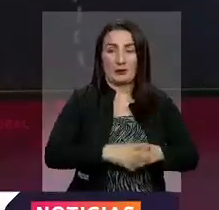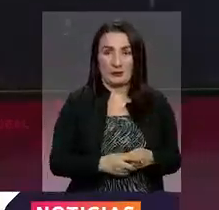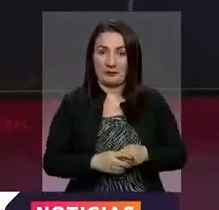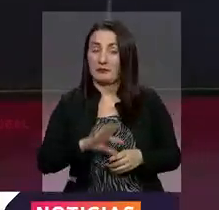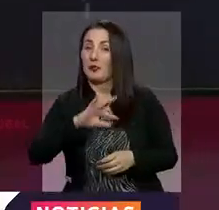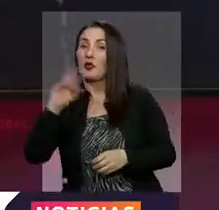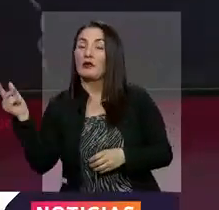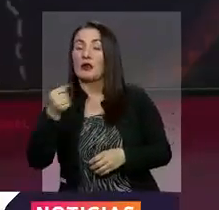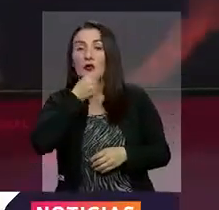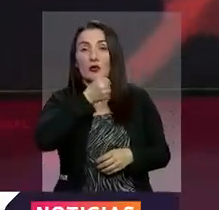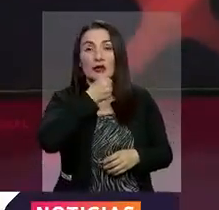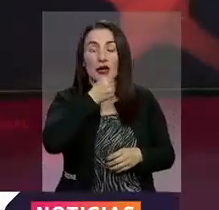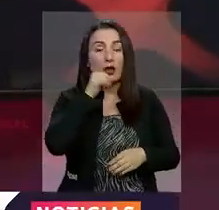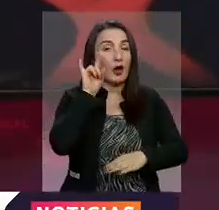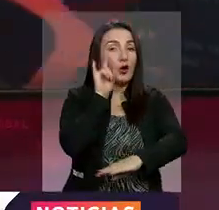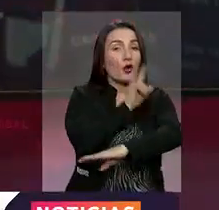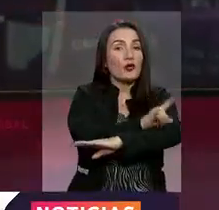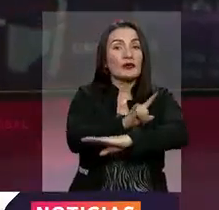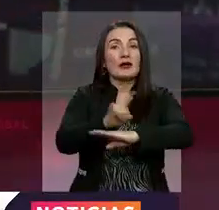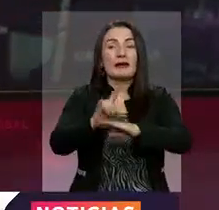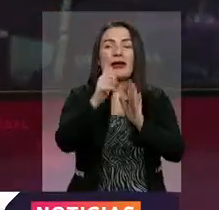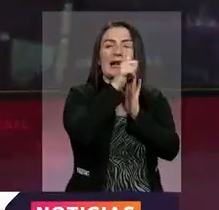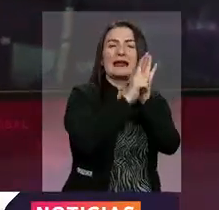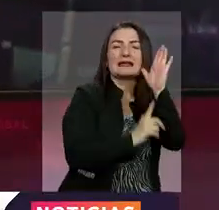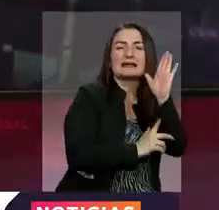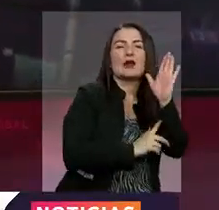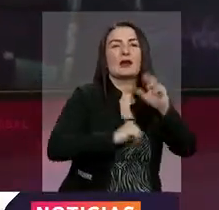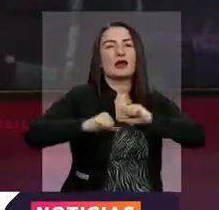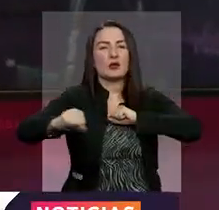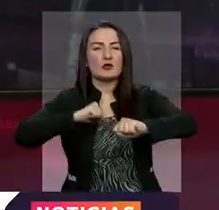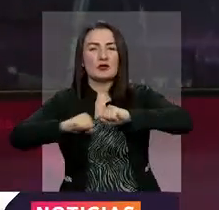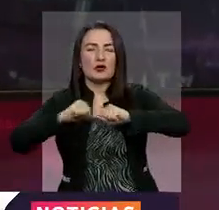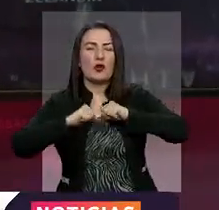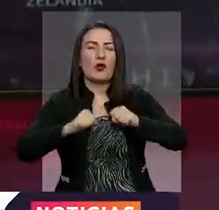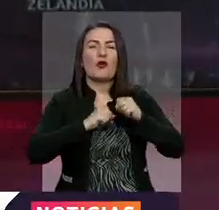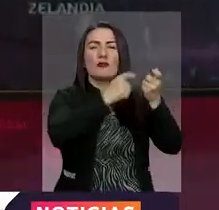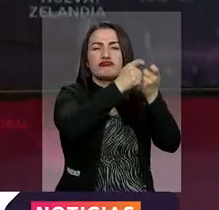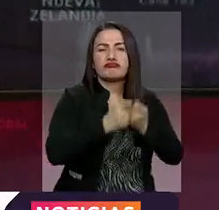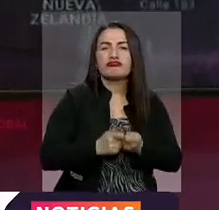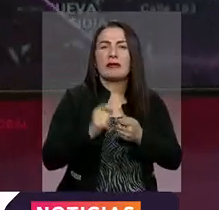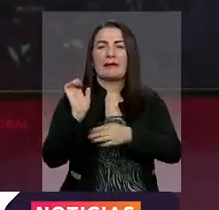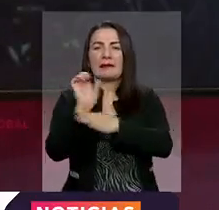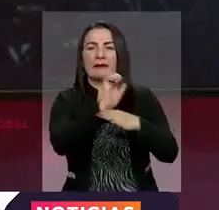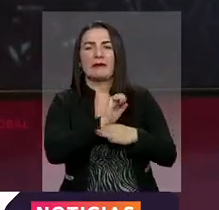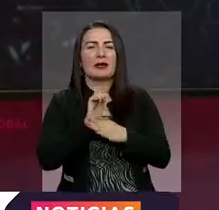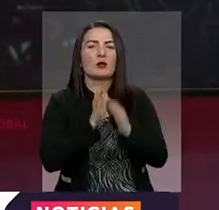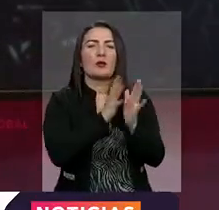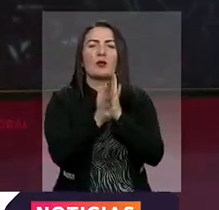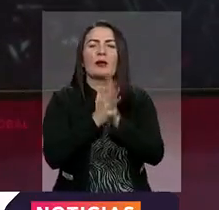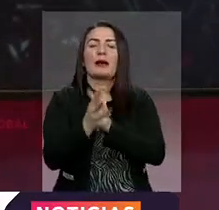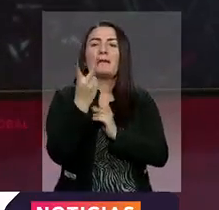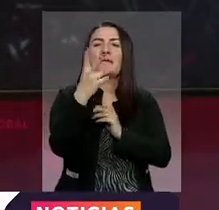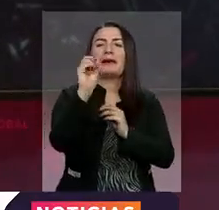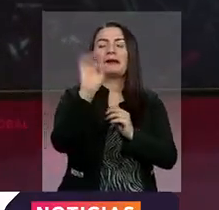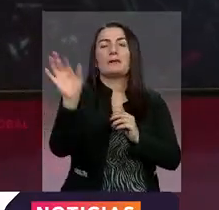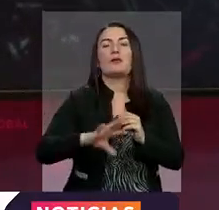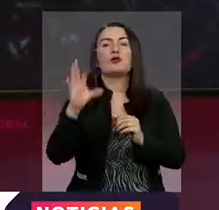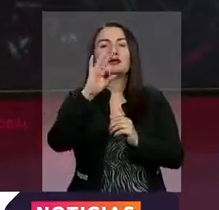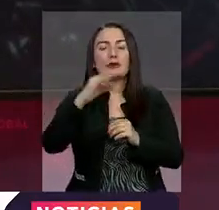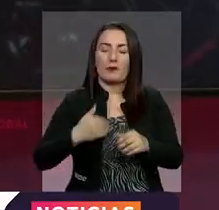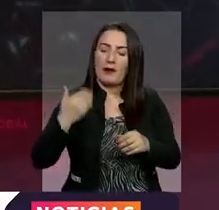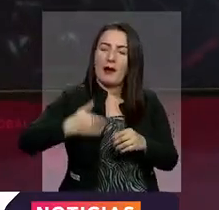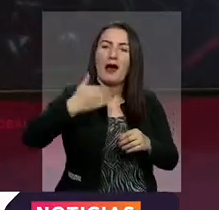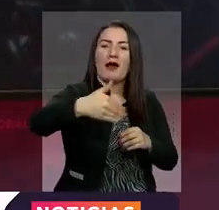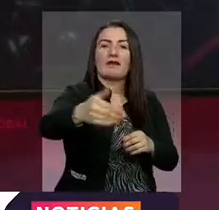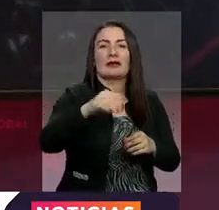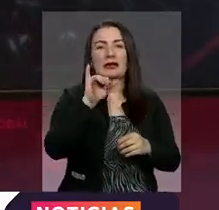En otras noticias, la Contraloría compartió el listado de ejecución presupuestal de las entidades del distrito en el que se registró un 20% de avance por parte